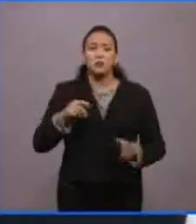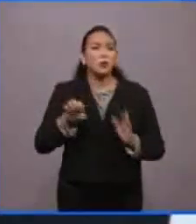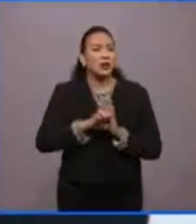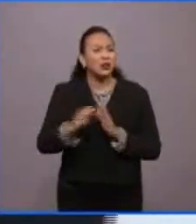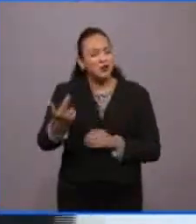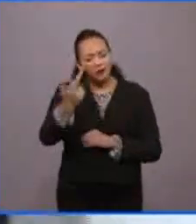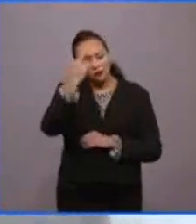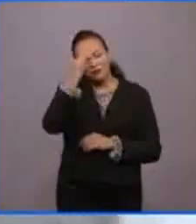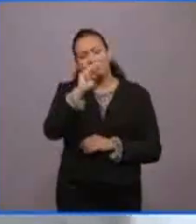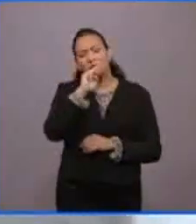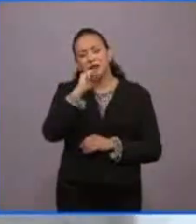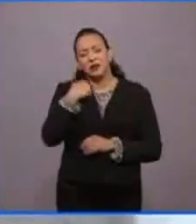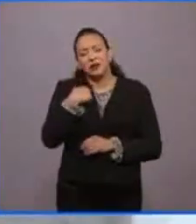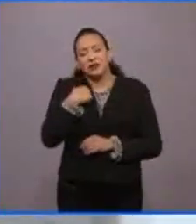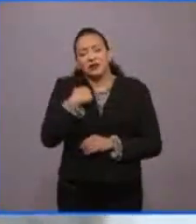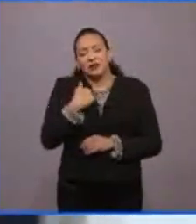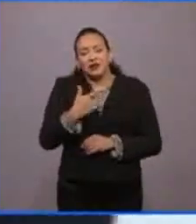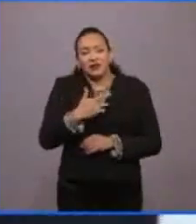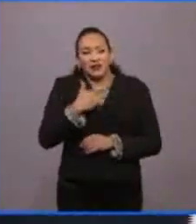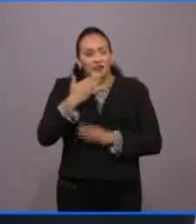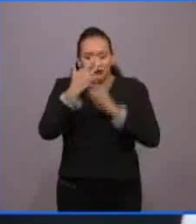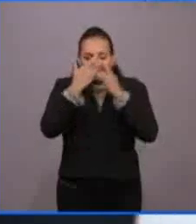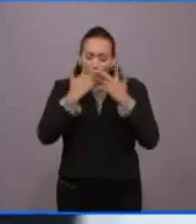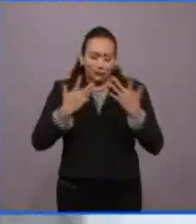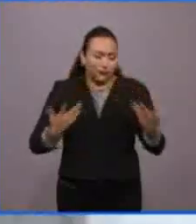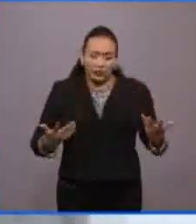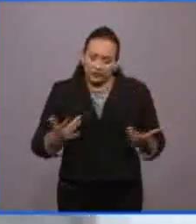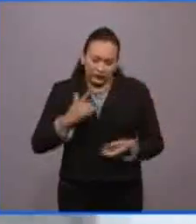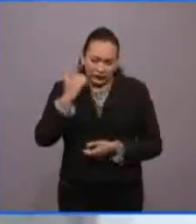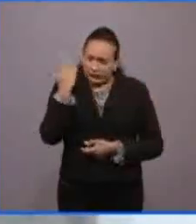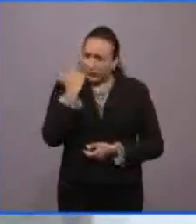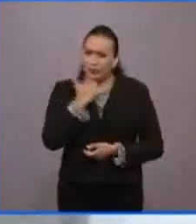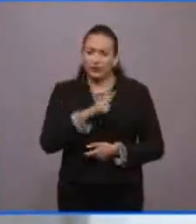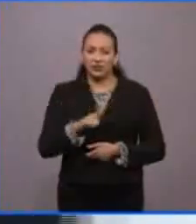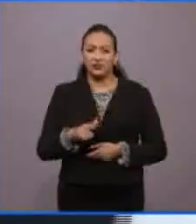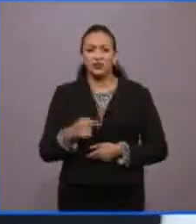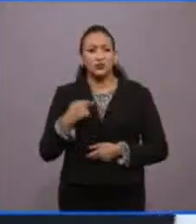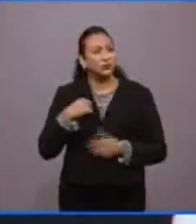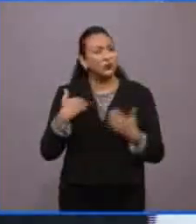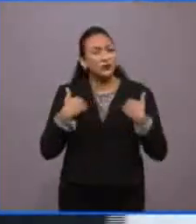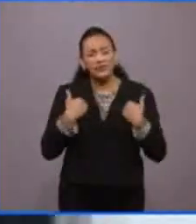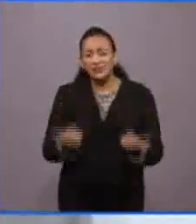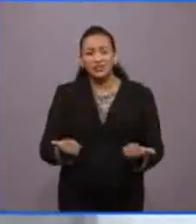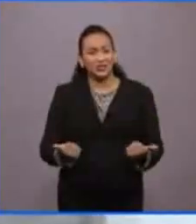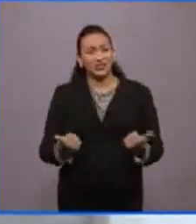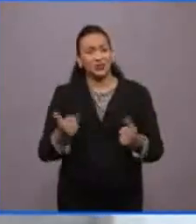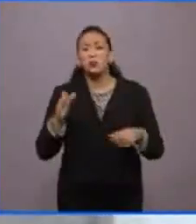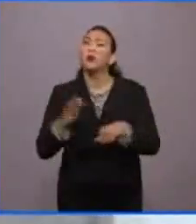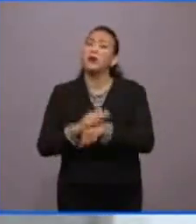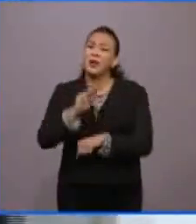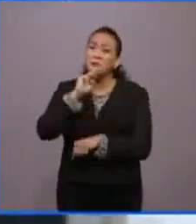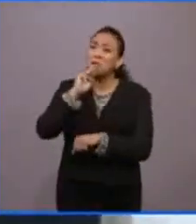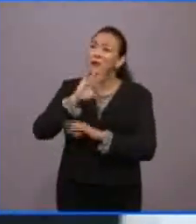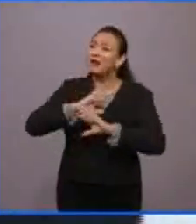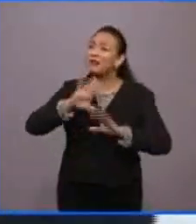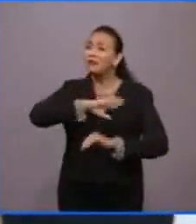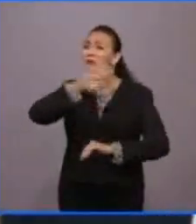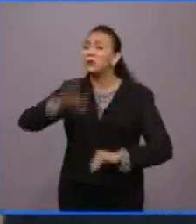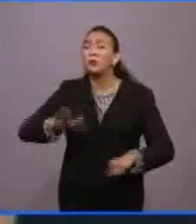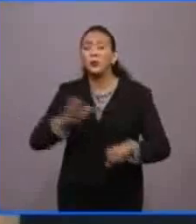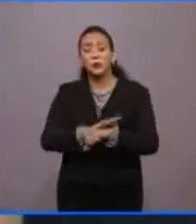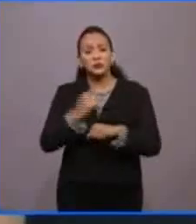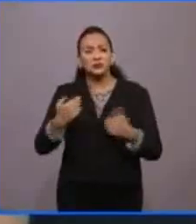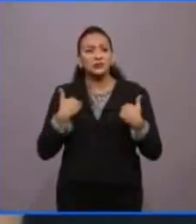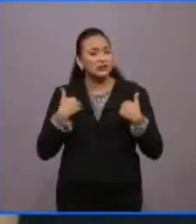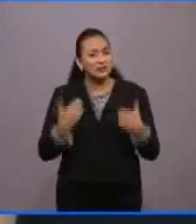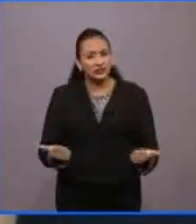mamá porque aún no me cabe en la cabeza que pues ella ya no está y